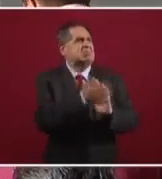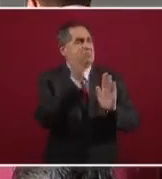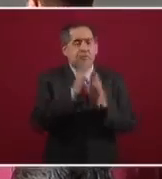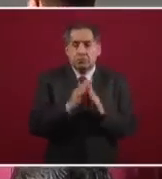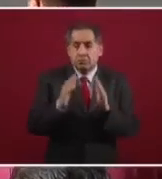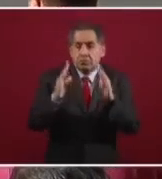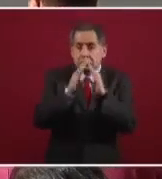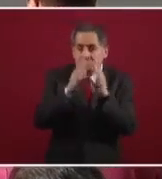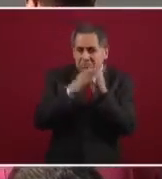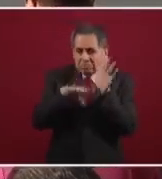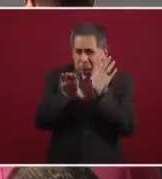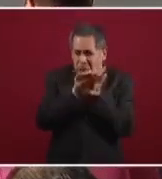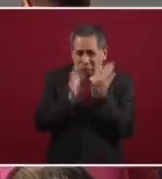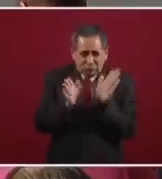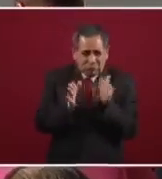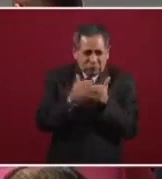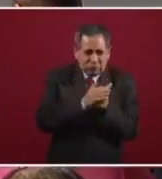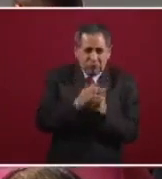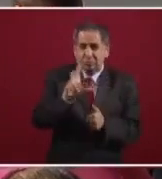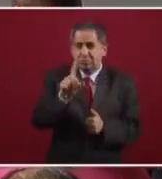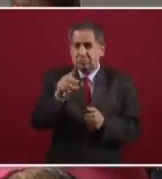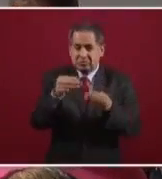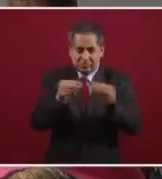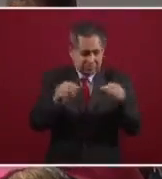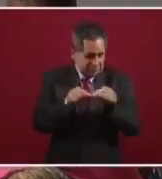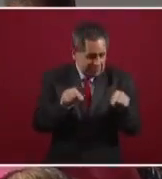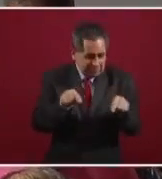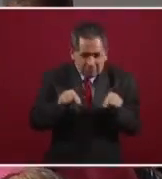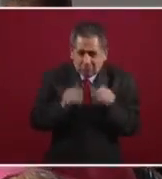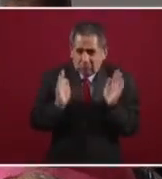huevitos de 30 metros cuadrados,